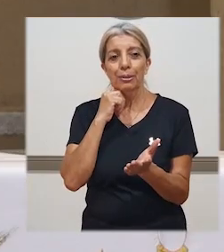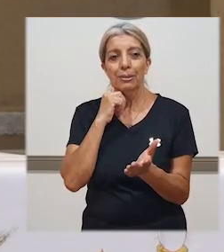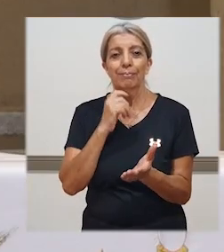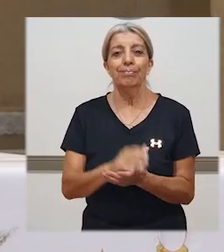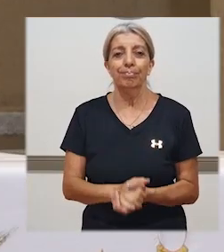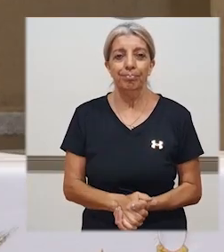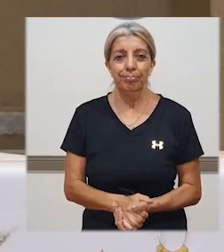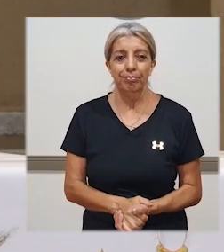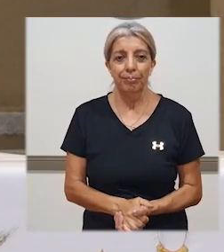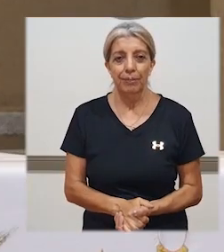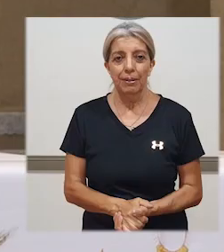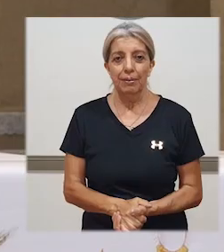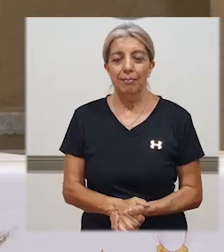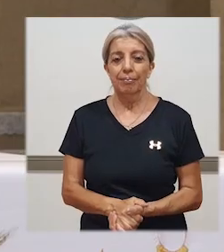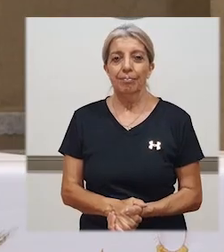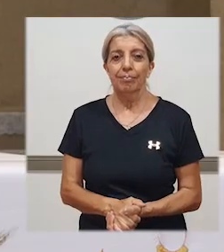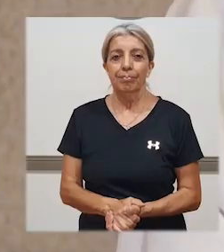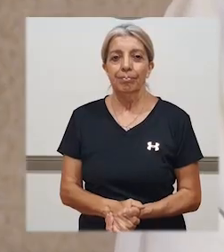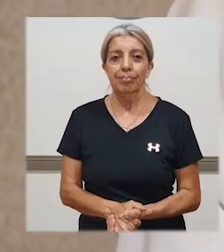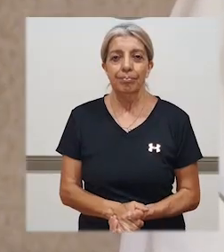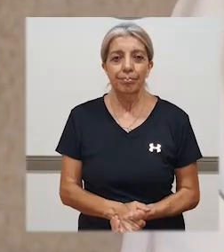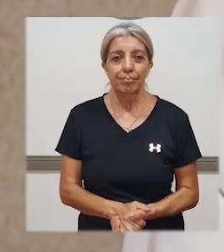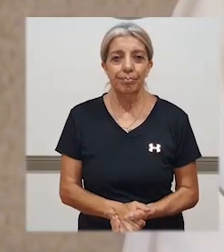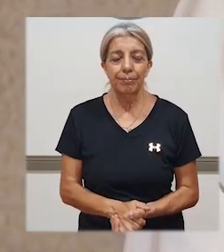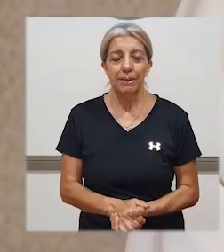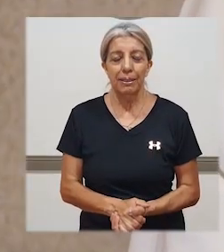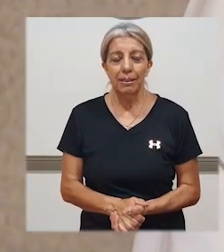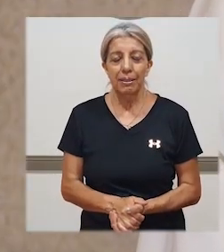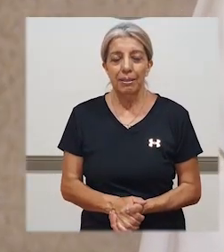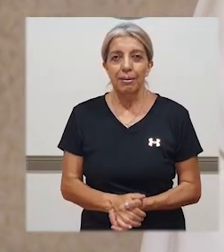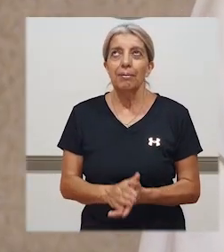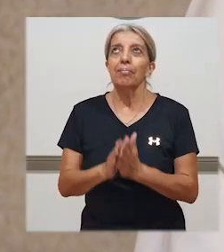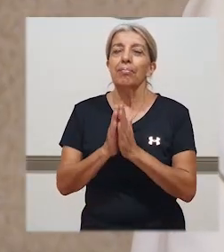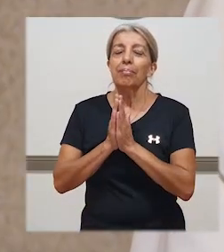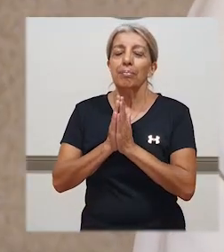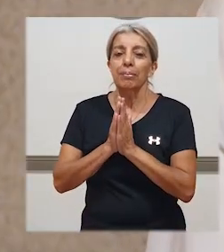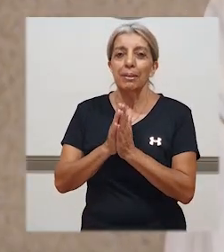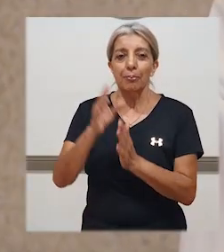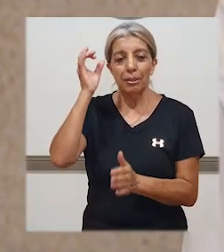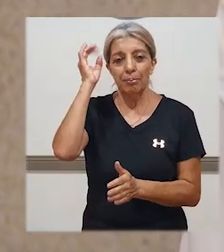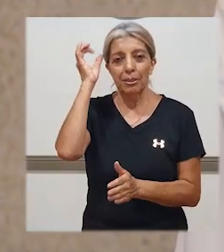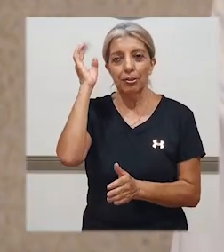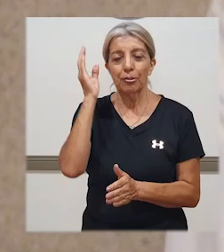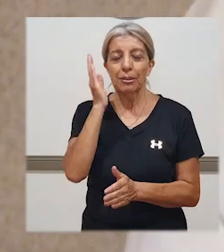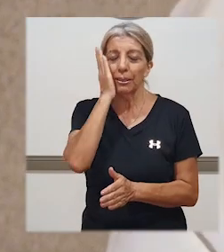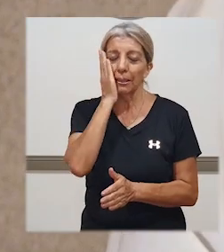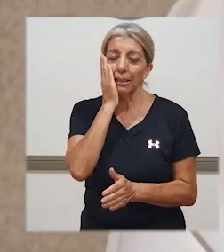al Señor de la Misericordia, al Buen Pastor que nos ama y nos perdona, le pedimos humildemente perdón.